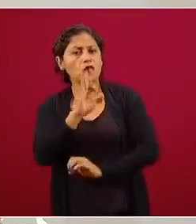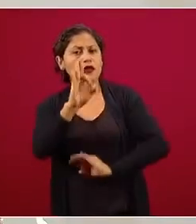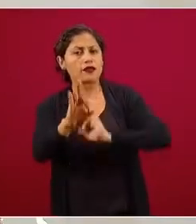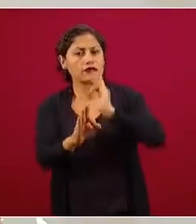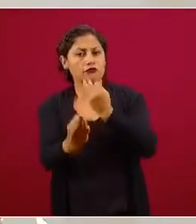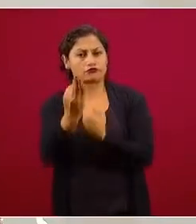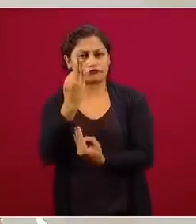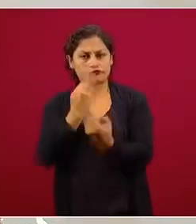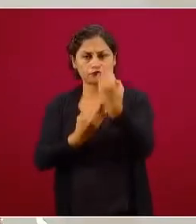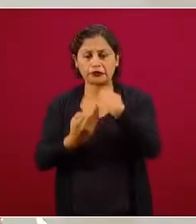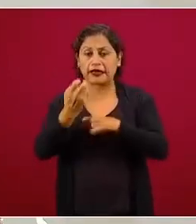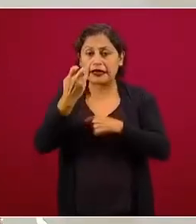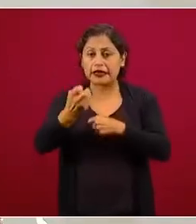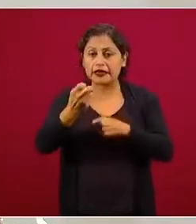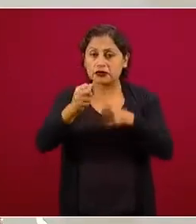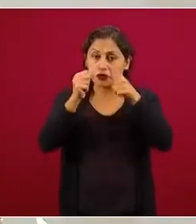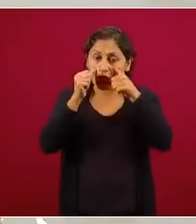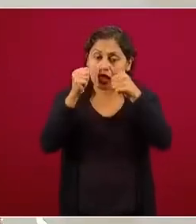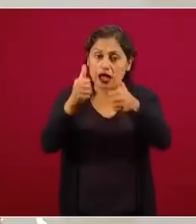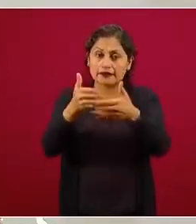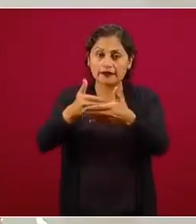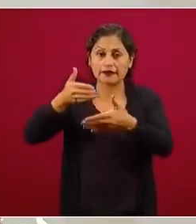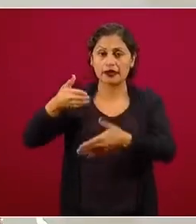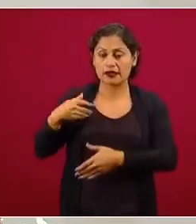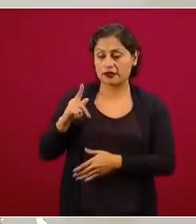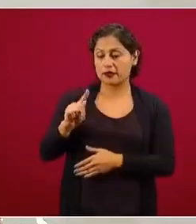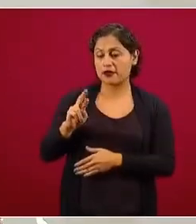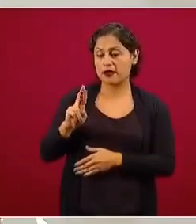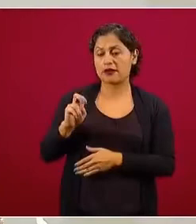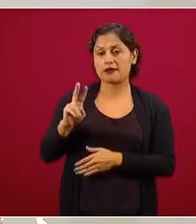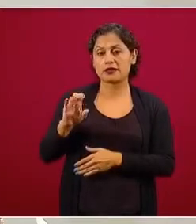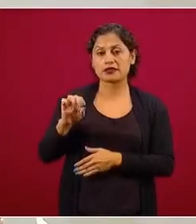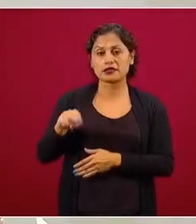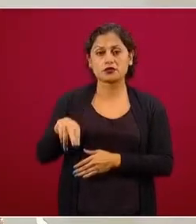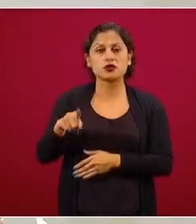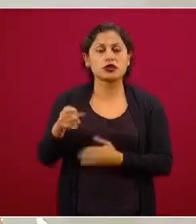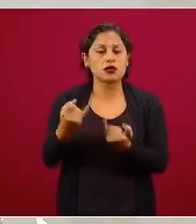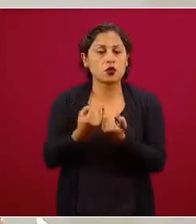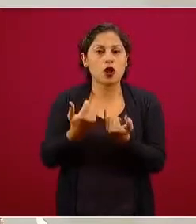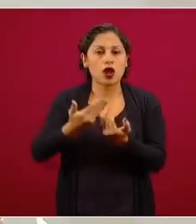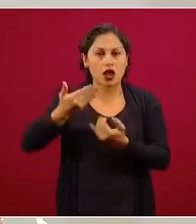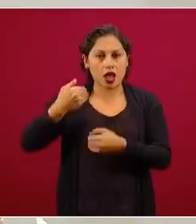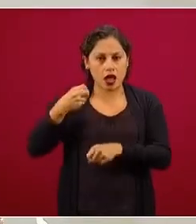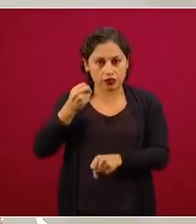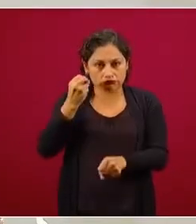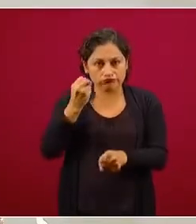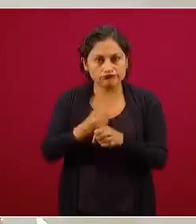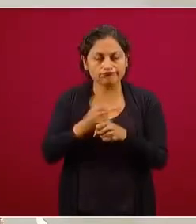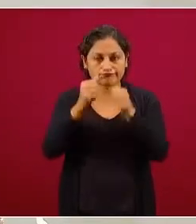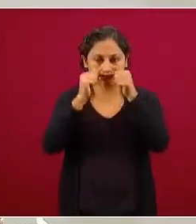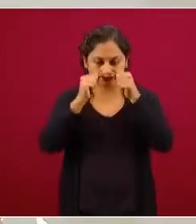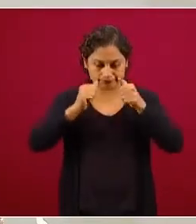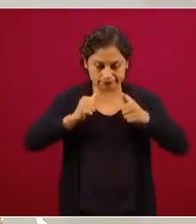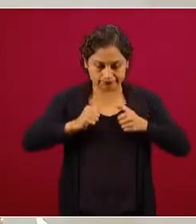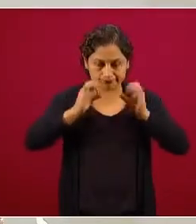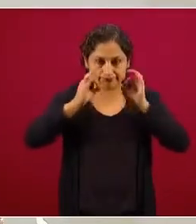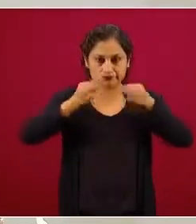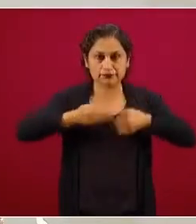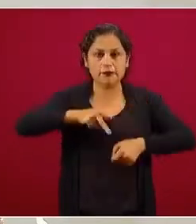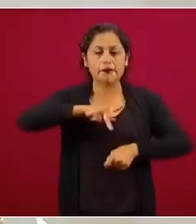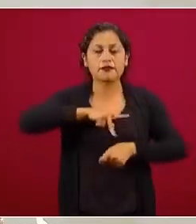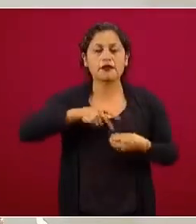de la prevención. La prevención es un acto de buen trato hacia mí y hacia los demás. Por